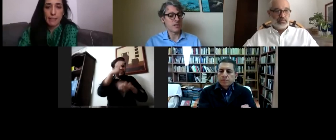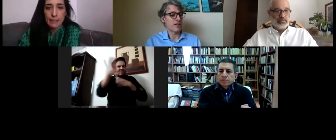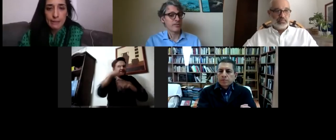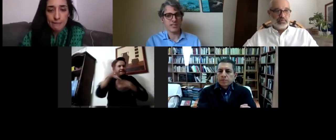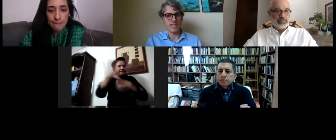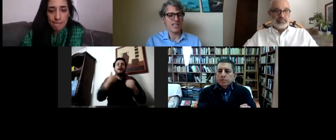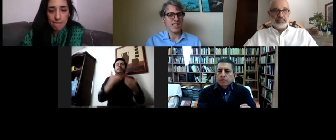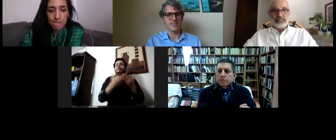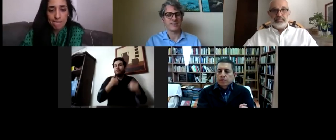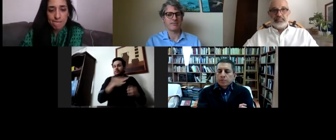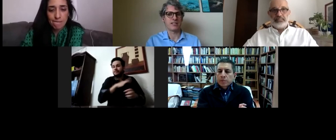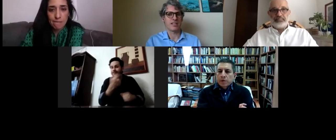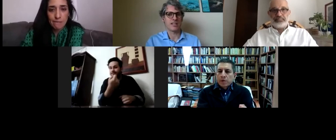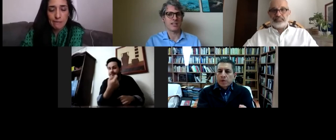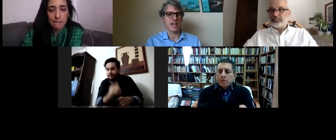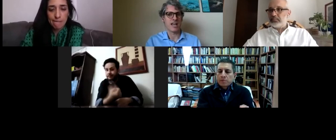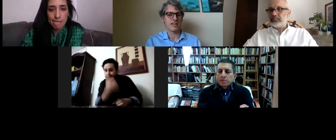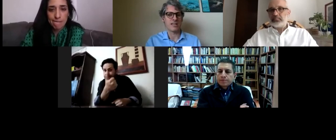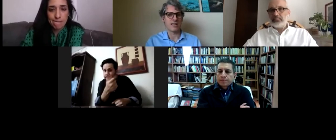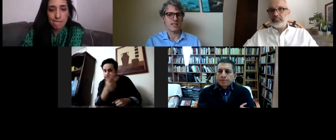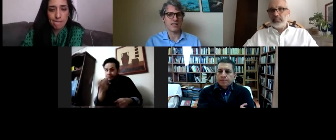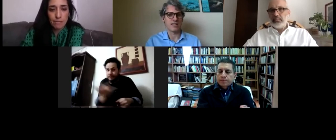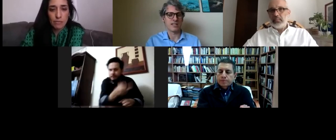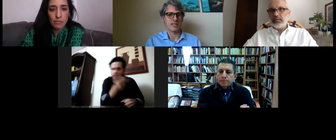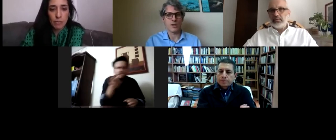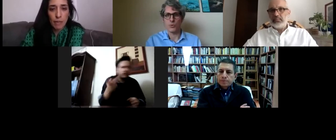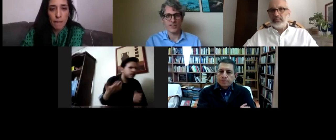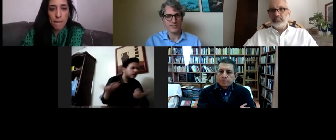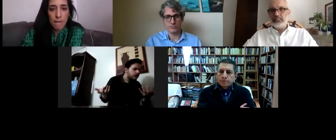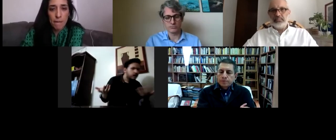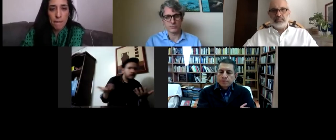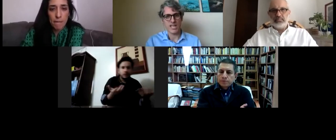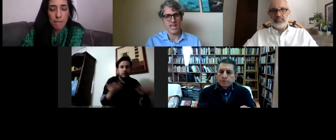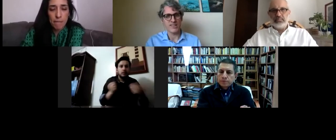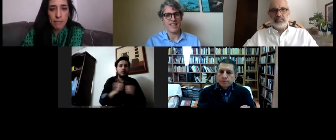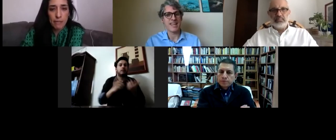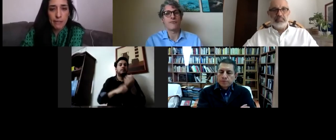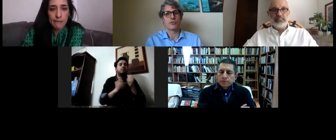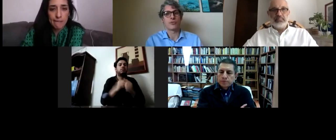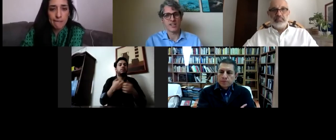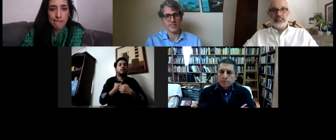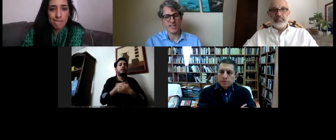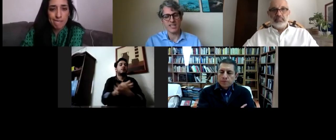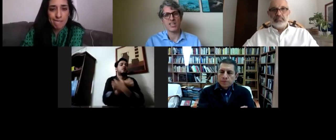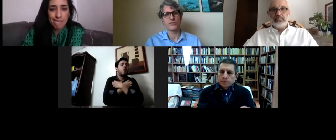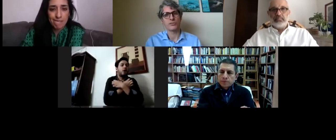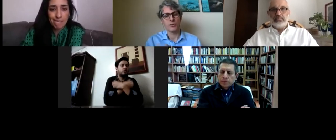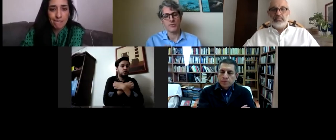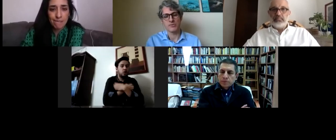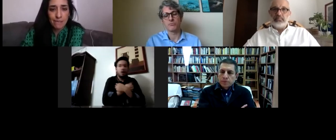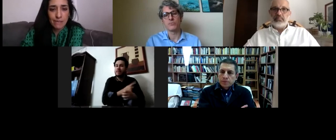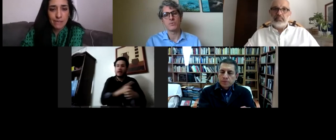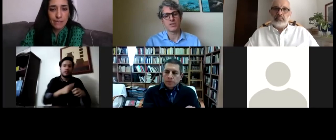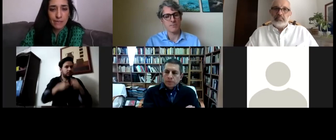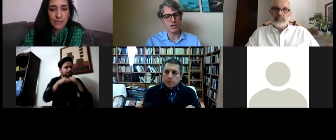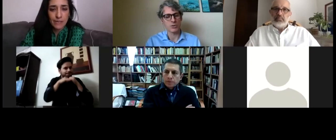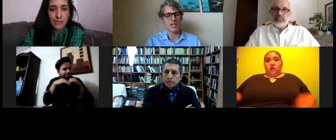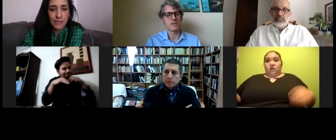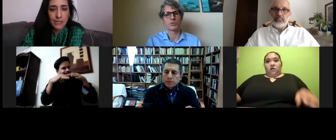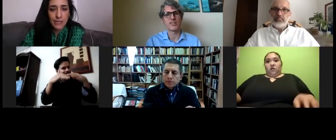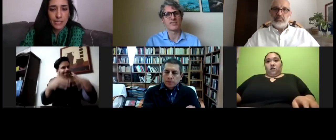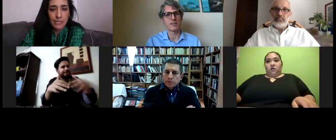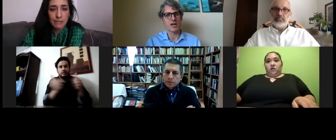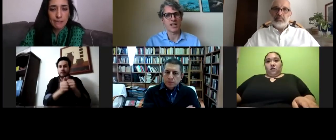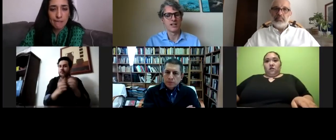el primer paso aquí es la educación, es informarse, y esto es obviamente de